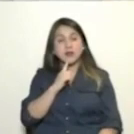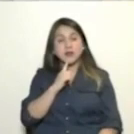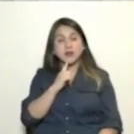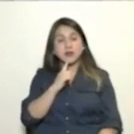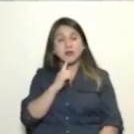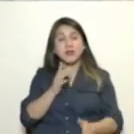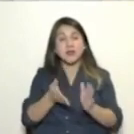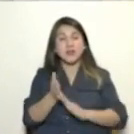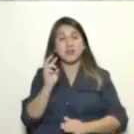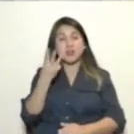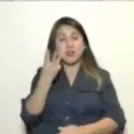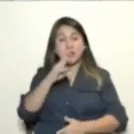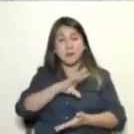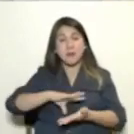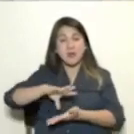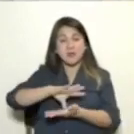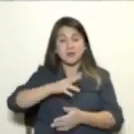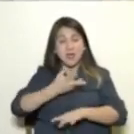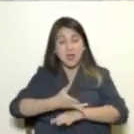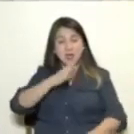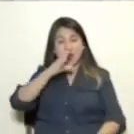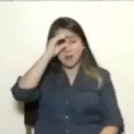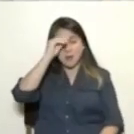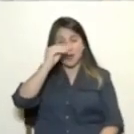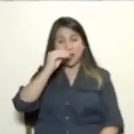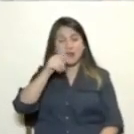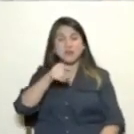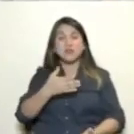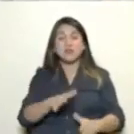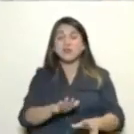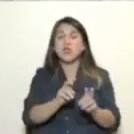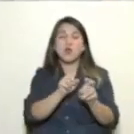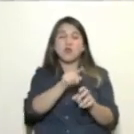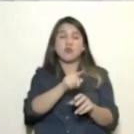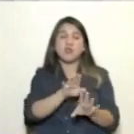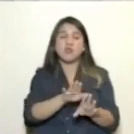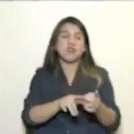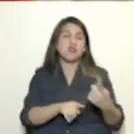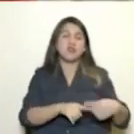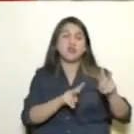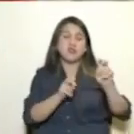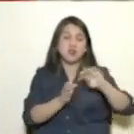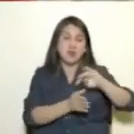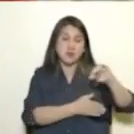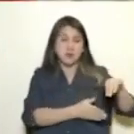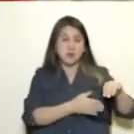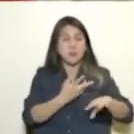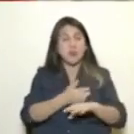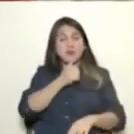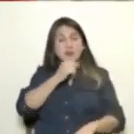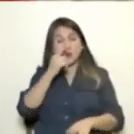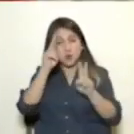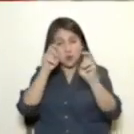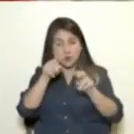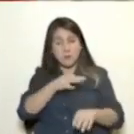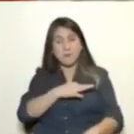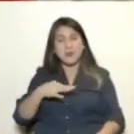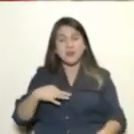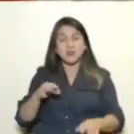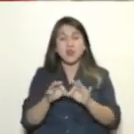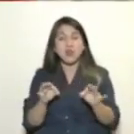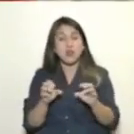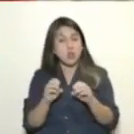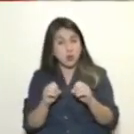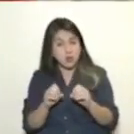irnos de 3 países que teníamos embajada. Pero eso ya es un tema de otro tipo. Don Ricardo, hay un tema que no hemos tocado. Usted fue ministro de Educación y yo